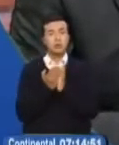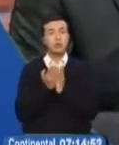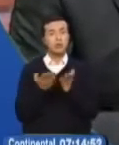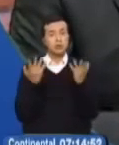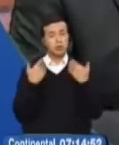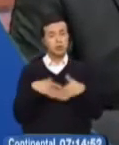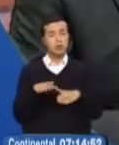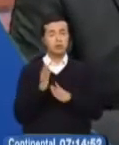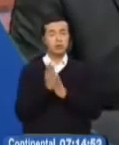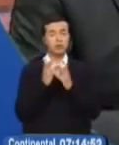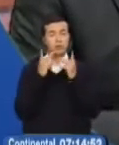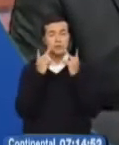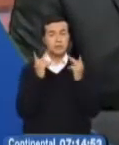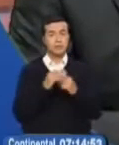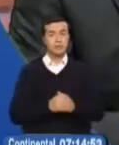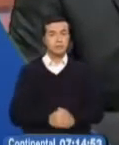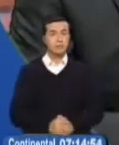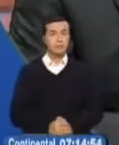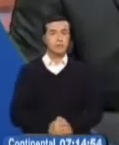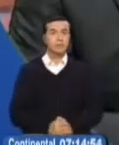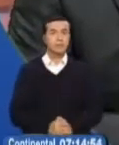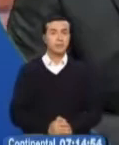vinculados al servicio público